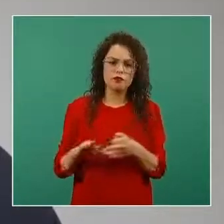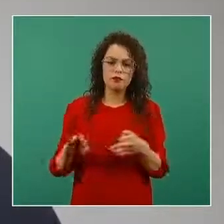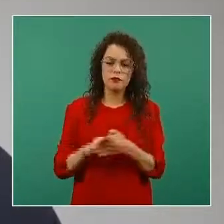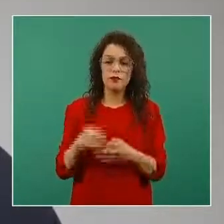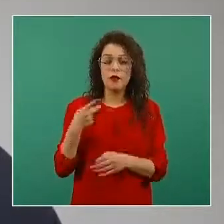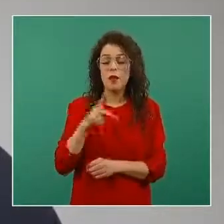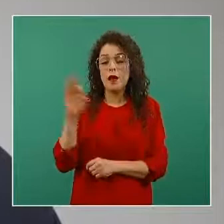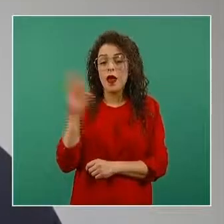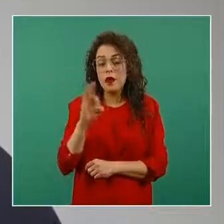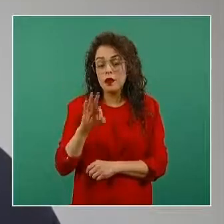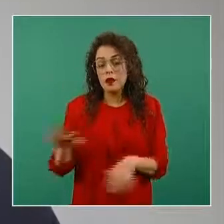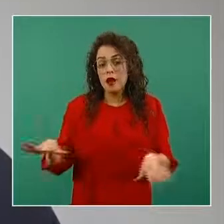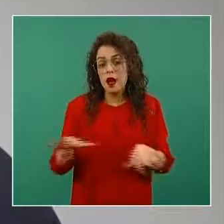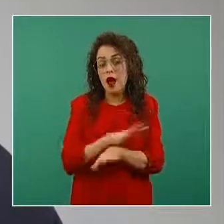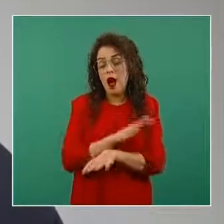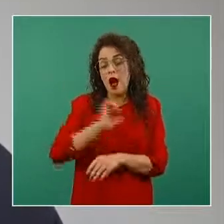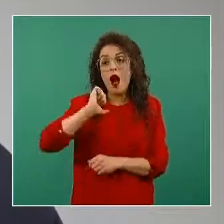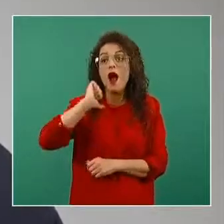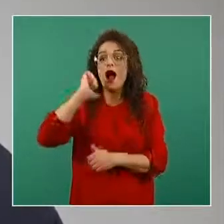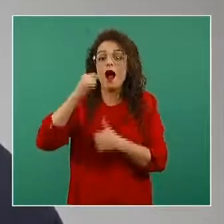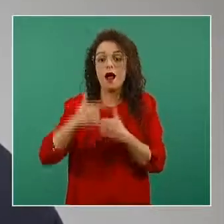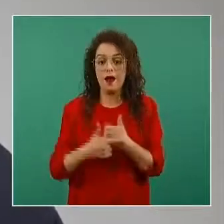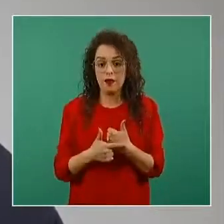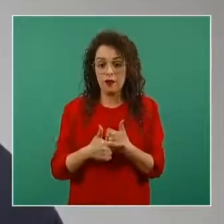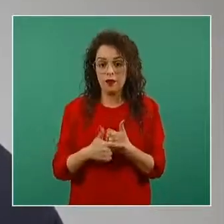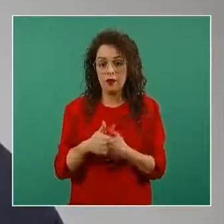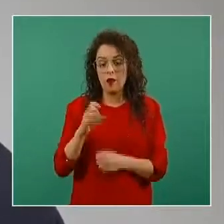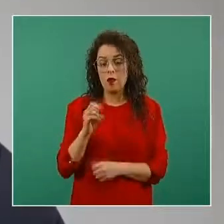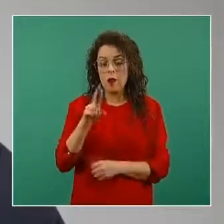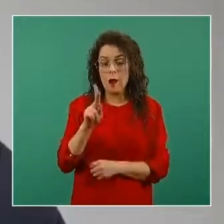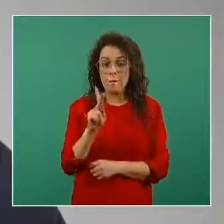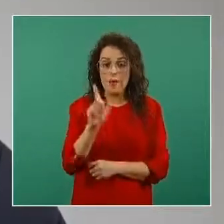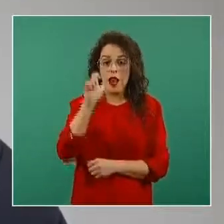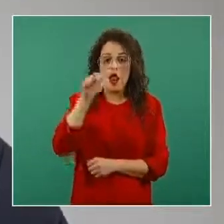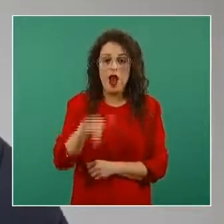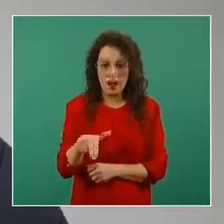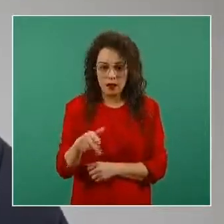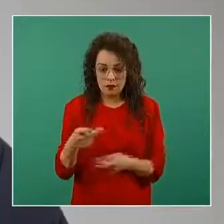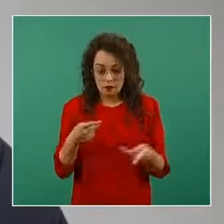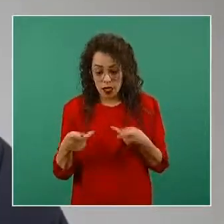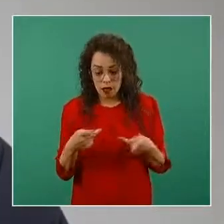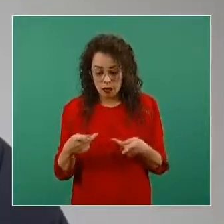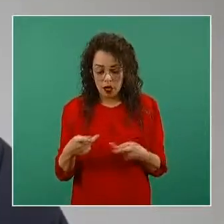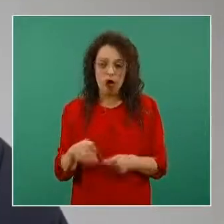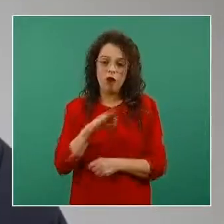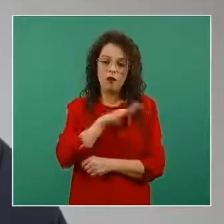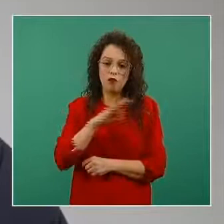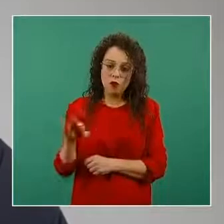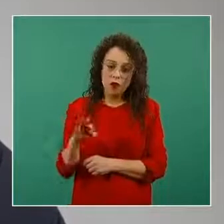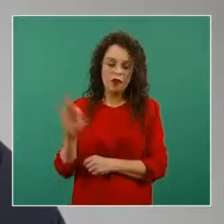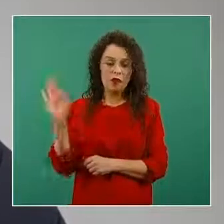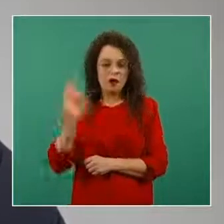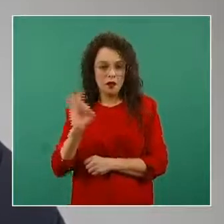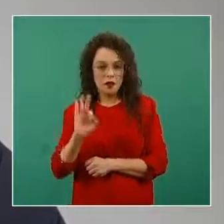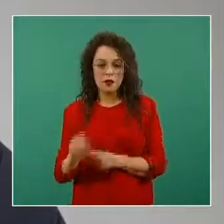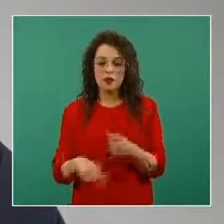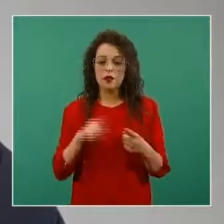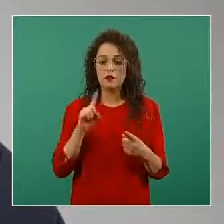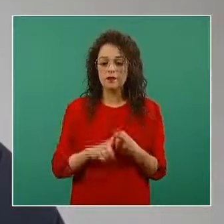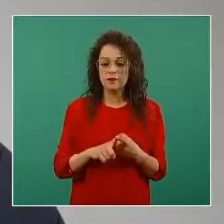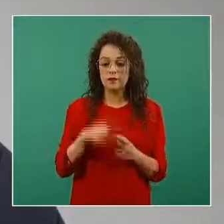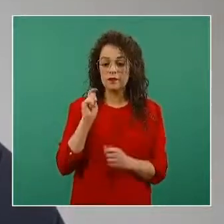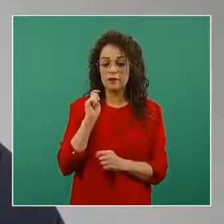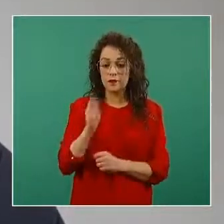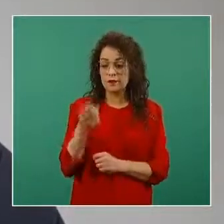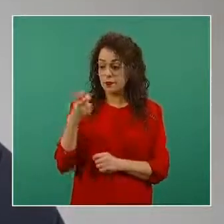ocurrir rápidamente durante los ejercicios de planeación podrían también, uno, llevar a que la oportunidad de la comunicación